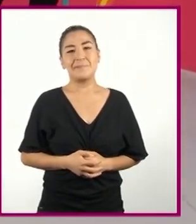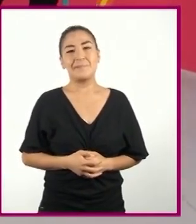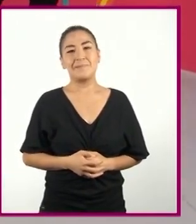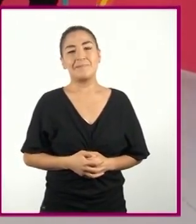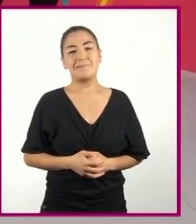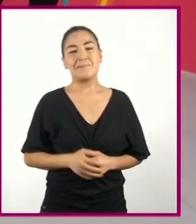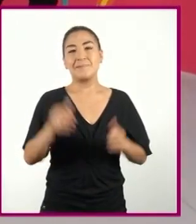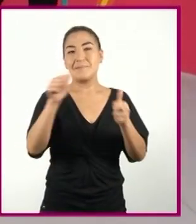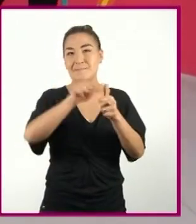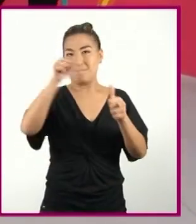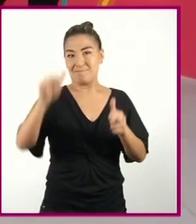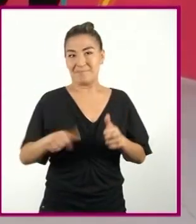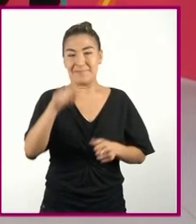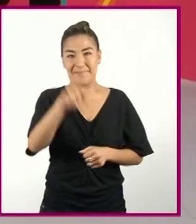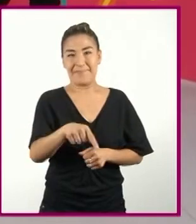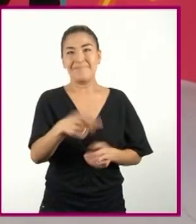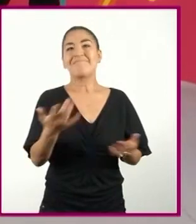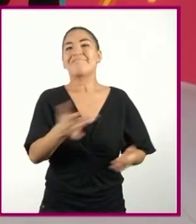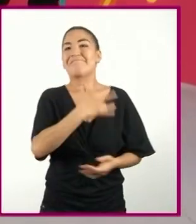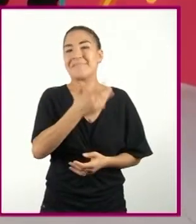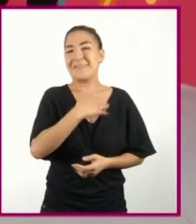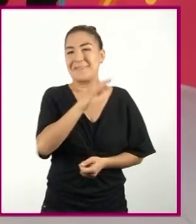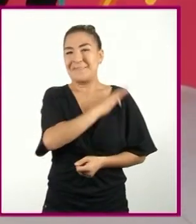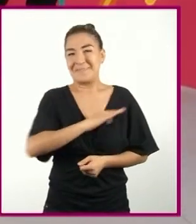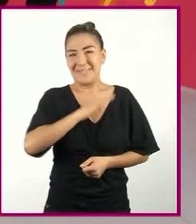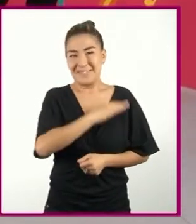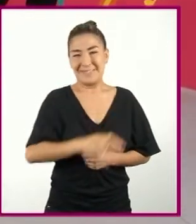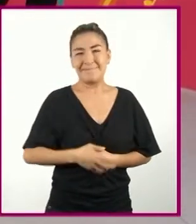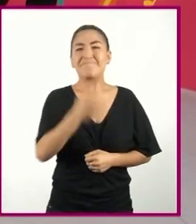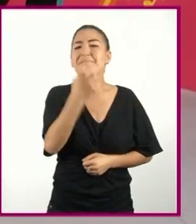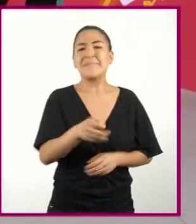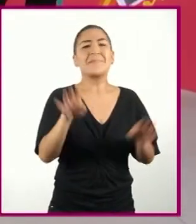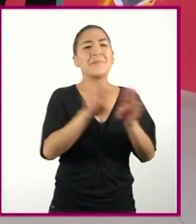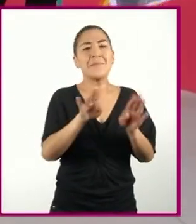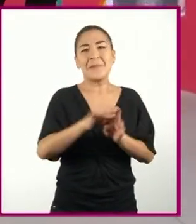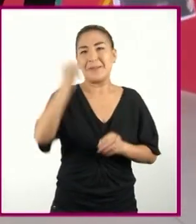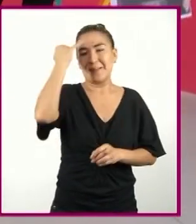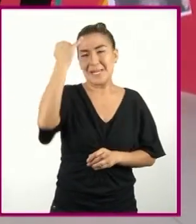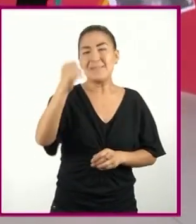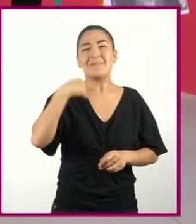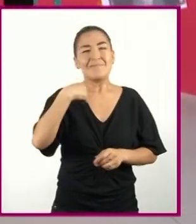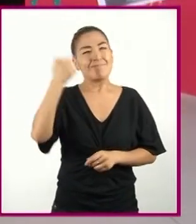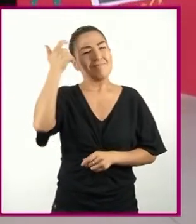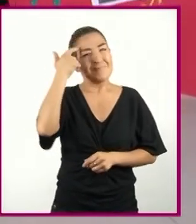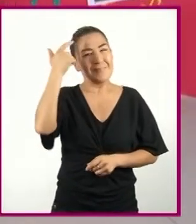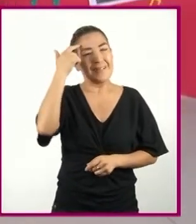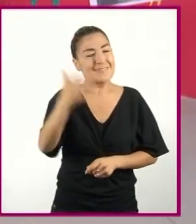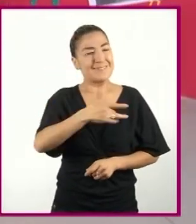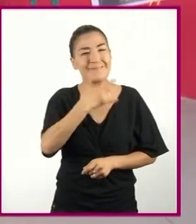Las artes nos hacen felices. Esta idea resuena en mi mente.